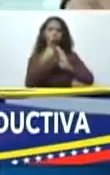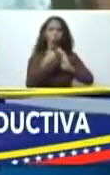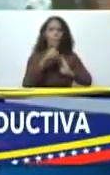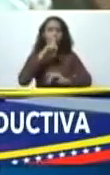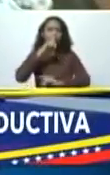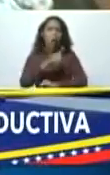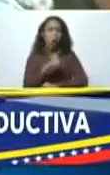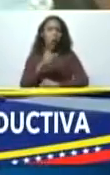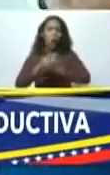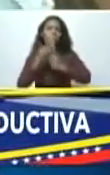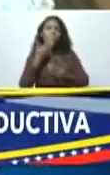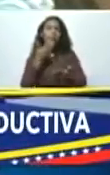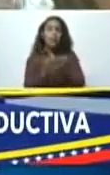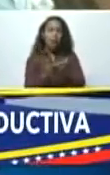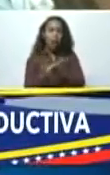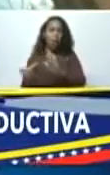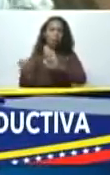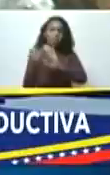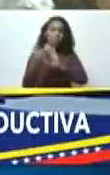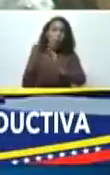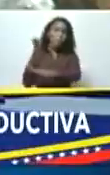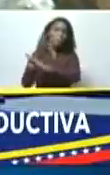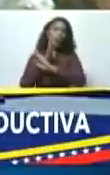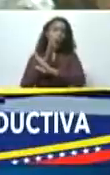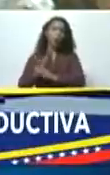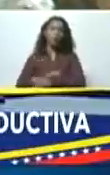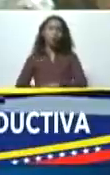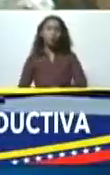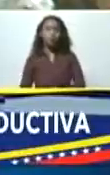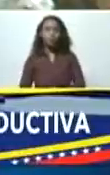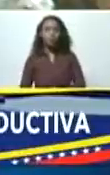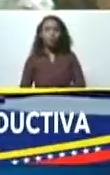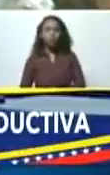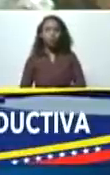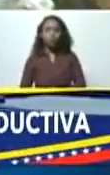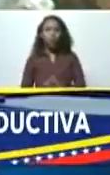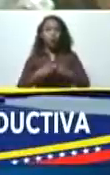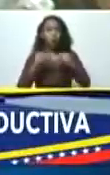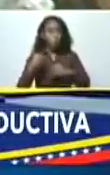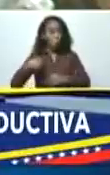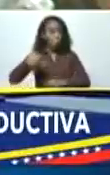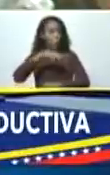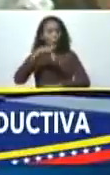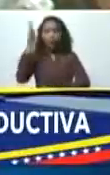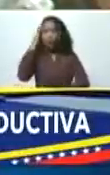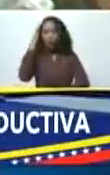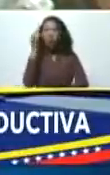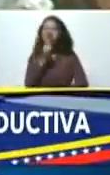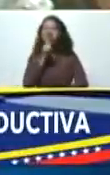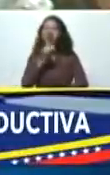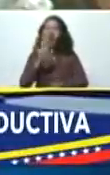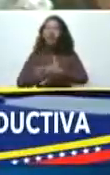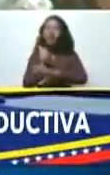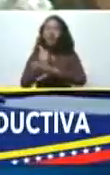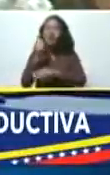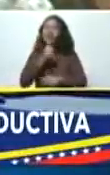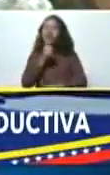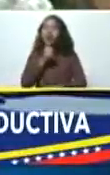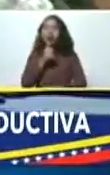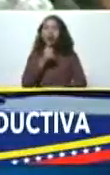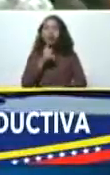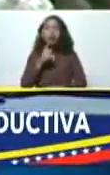los que pidieron las sanciones criminales. Todos sabemos quiénes fueron. Y quedarán